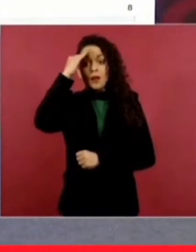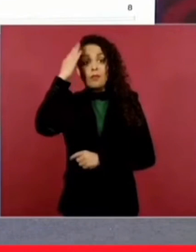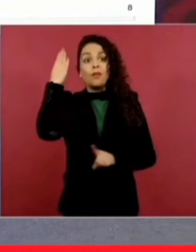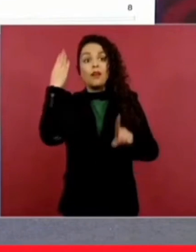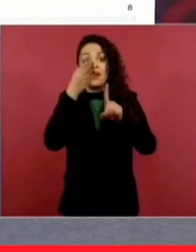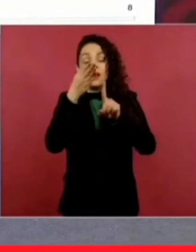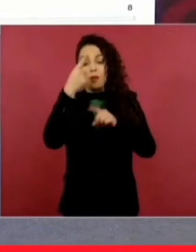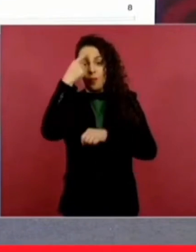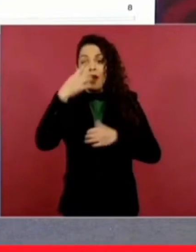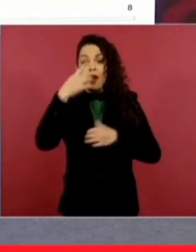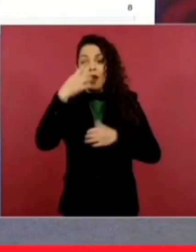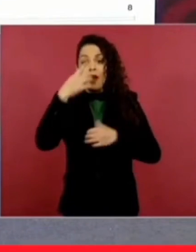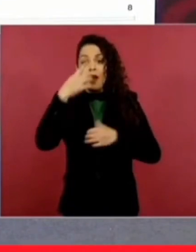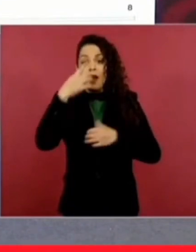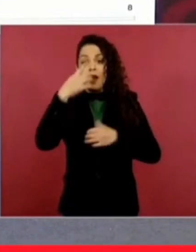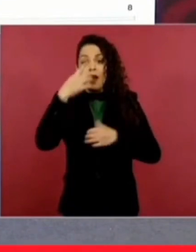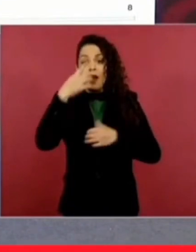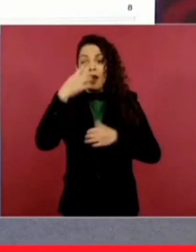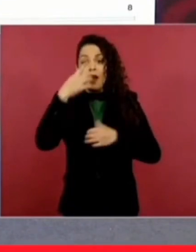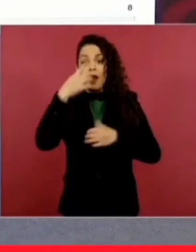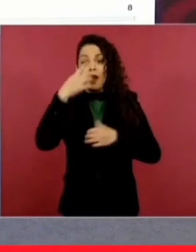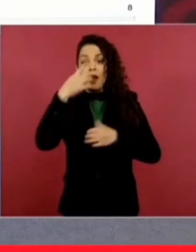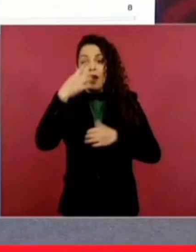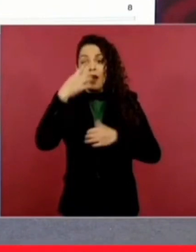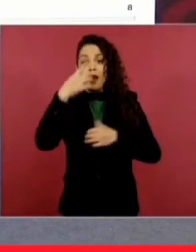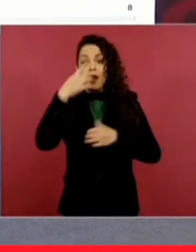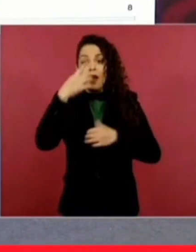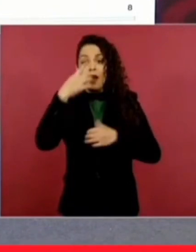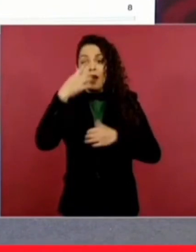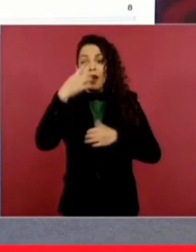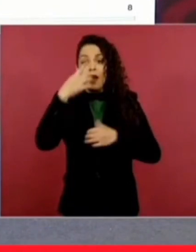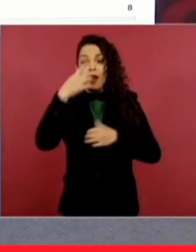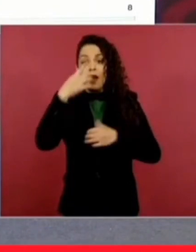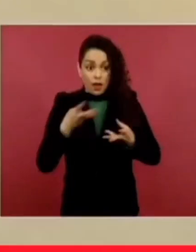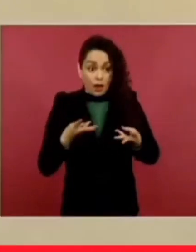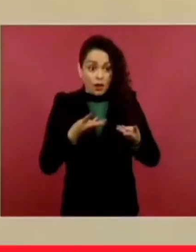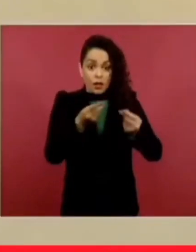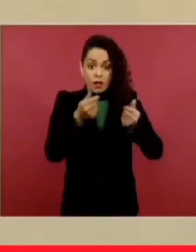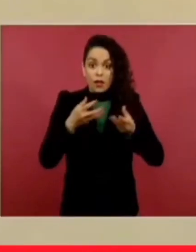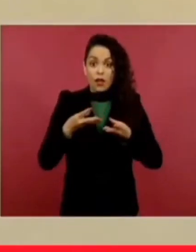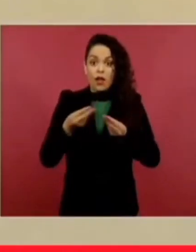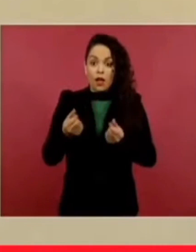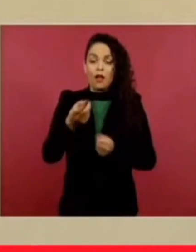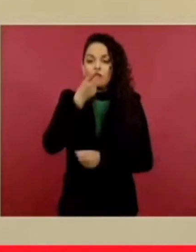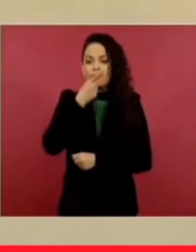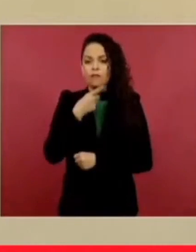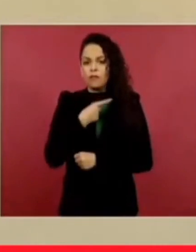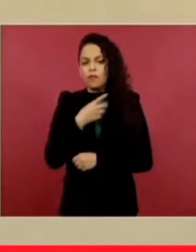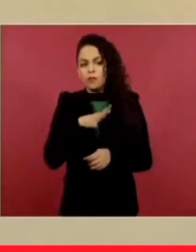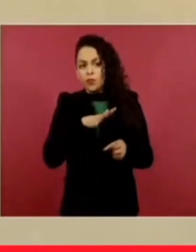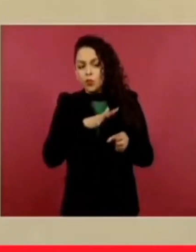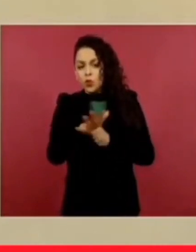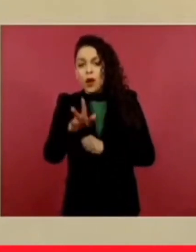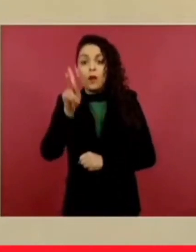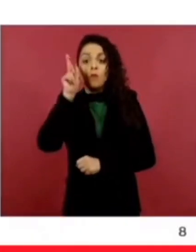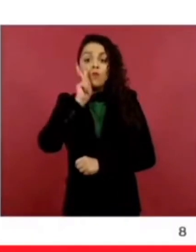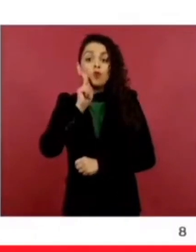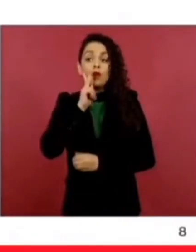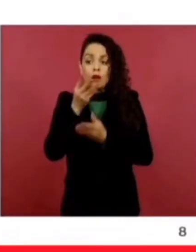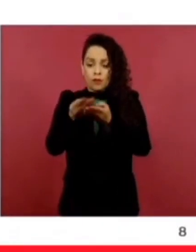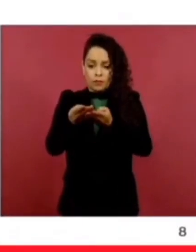este comité era aprobar los gastos en que se ocupaba dicho fideicomiso. Estaba